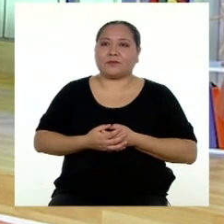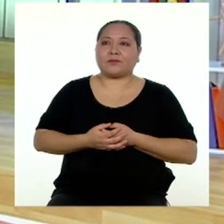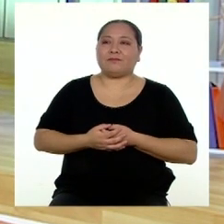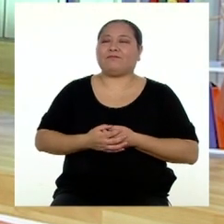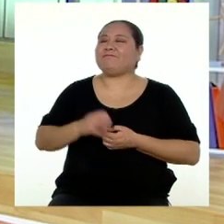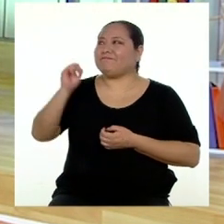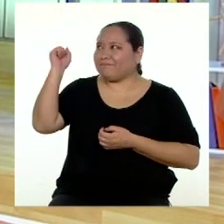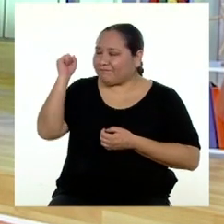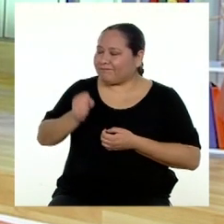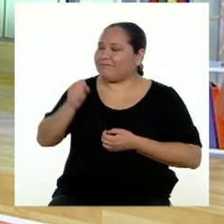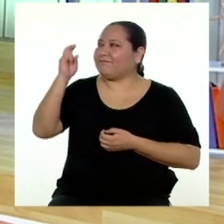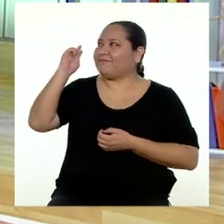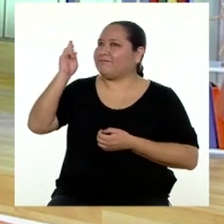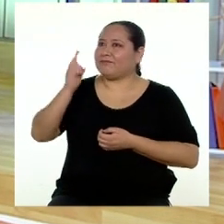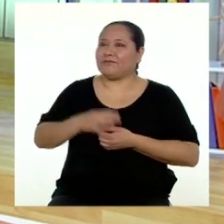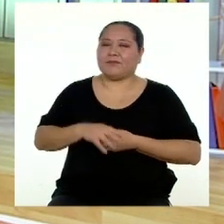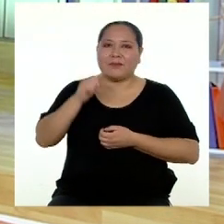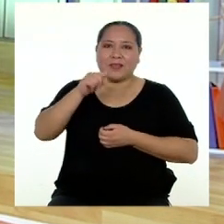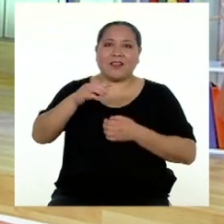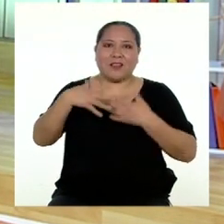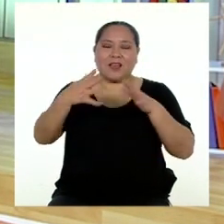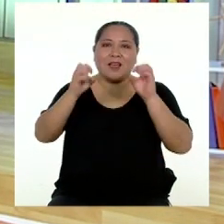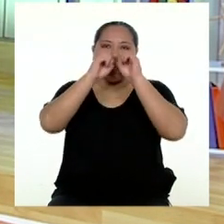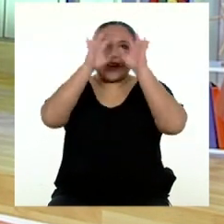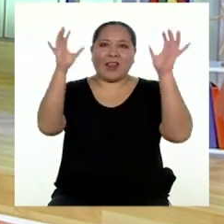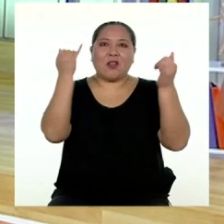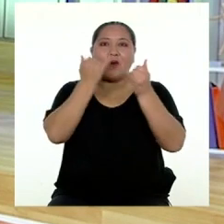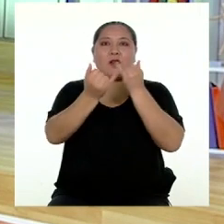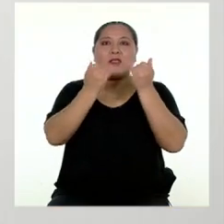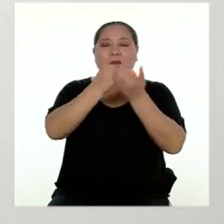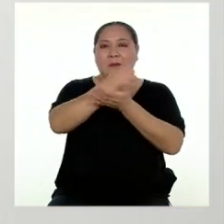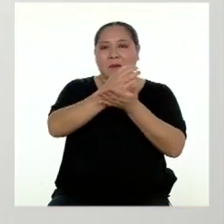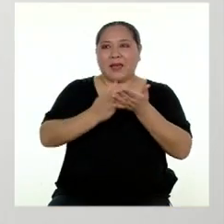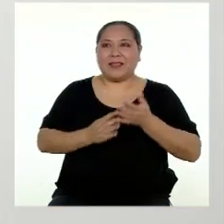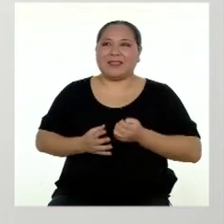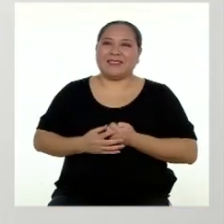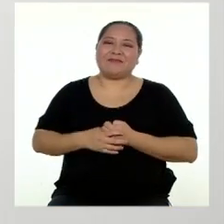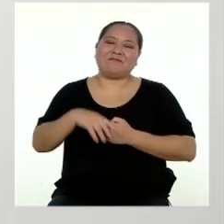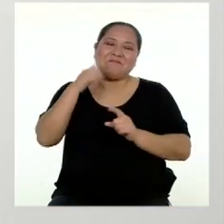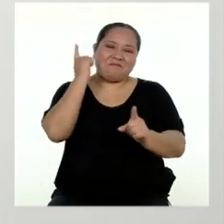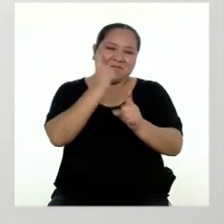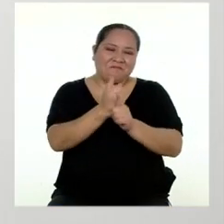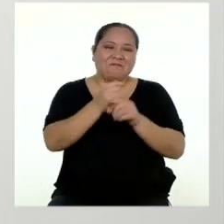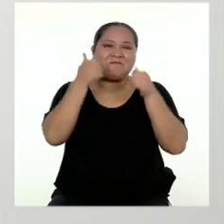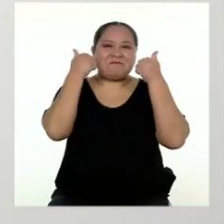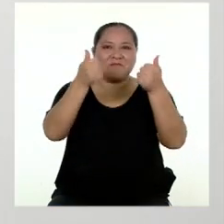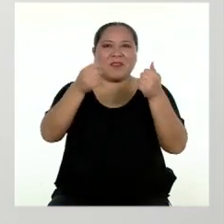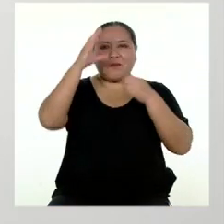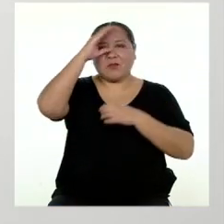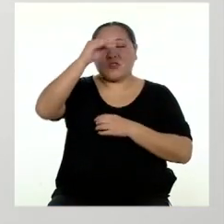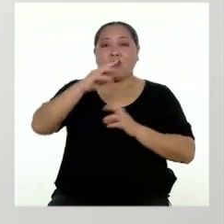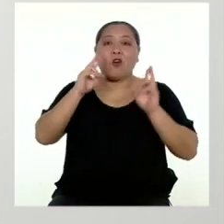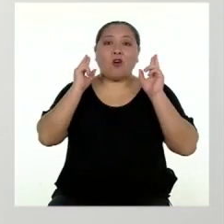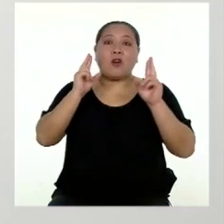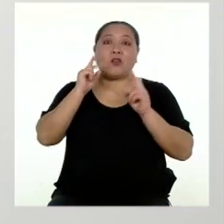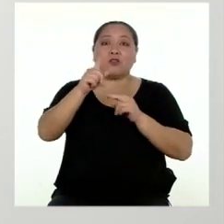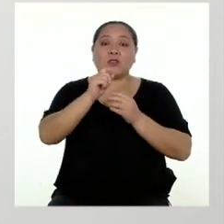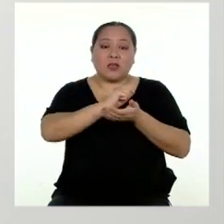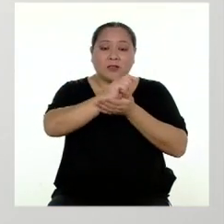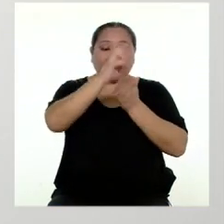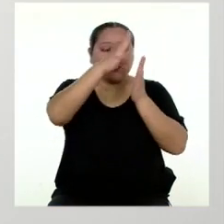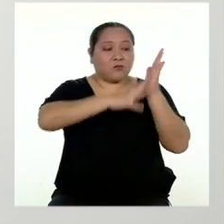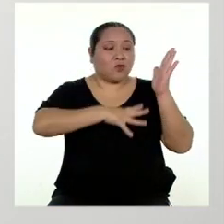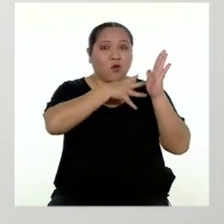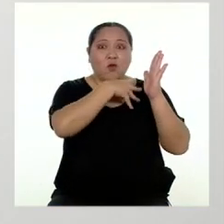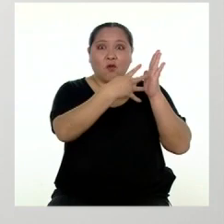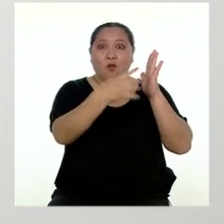Por supuesto, profesora. Eso lo dejamos claro en la última sesión. Genial, chicas y chicos. Espero que hayan realizado sus cuadrados